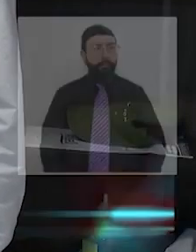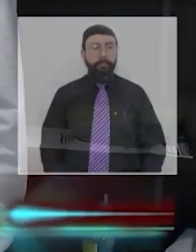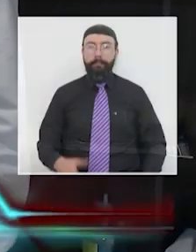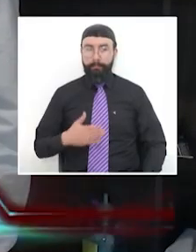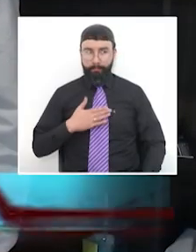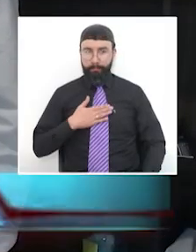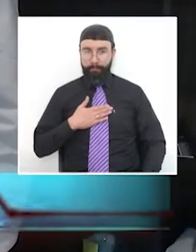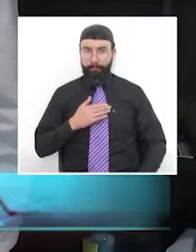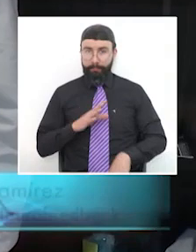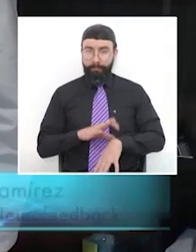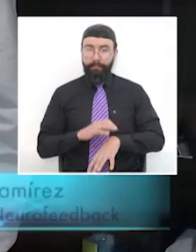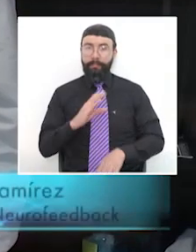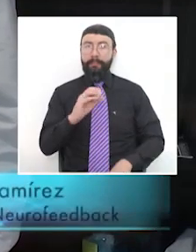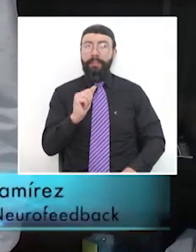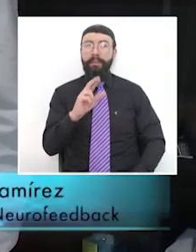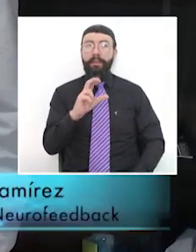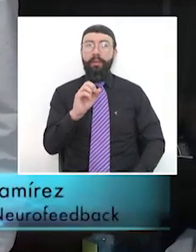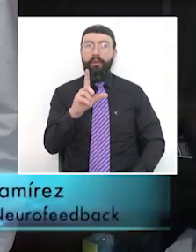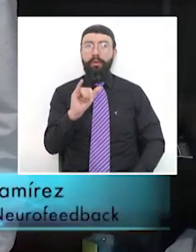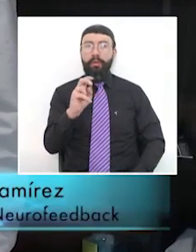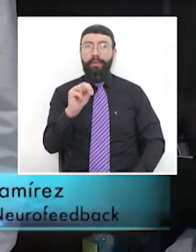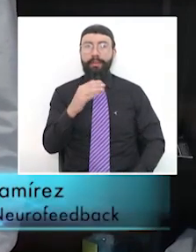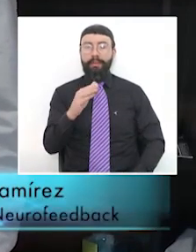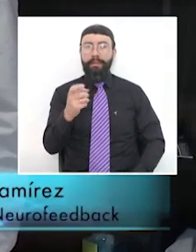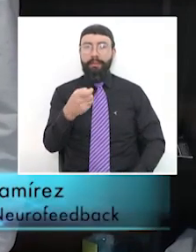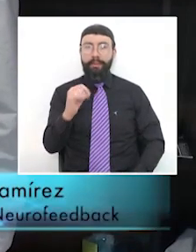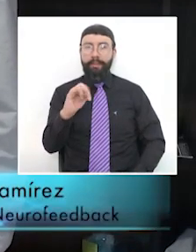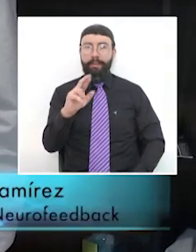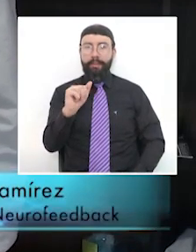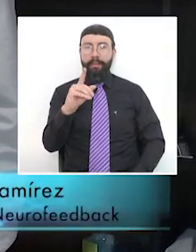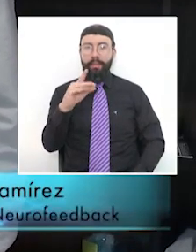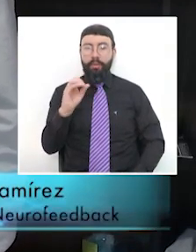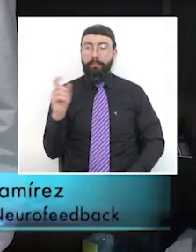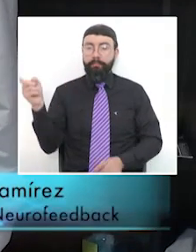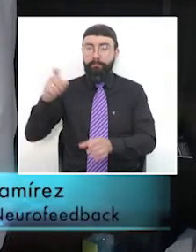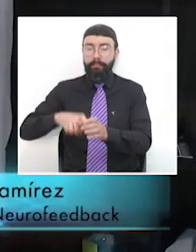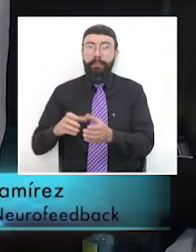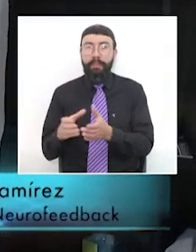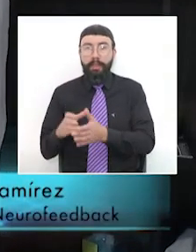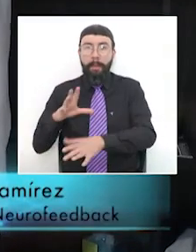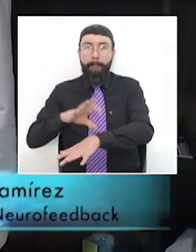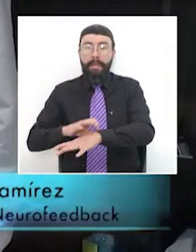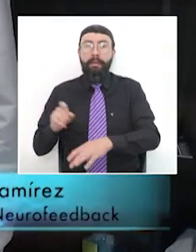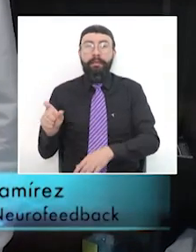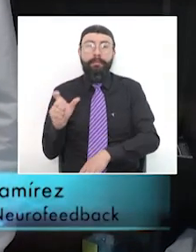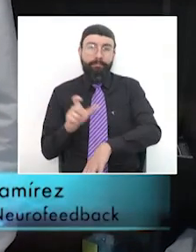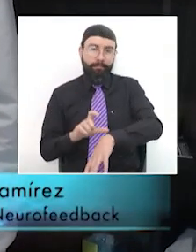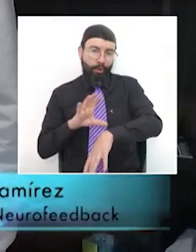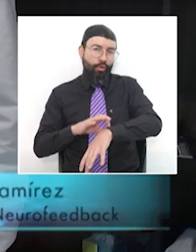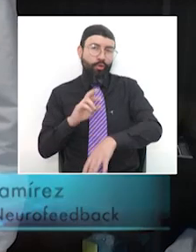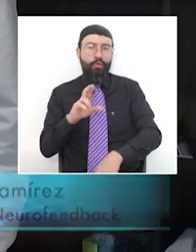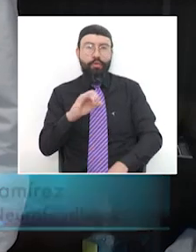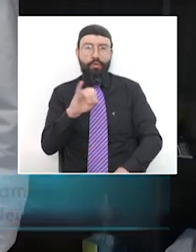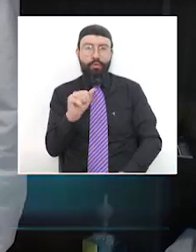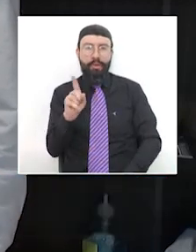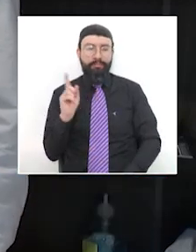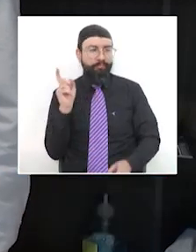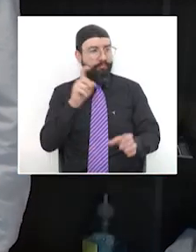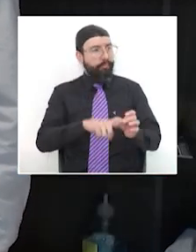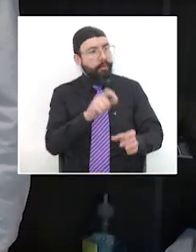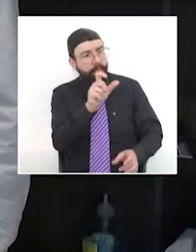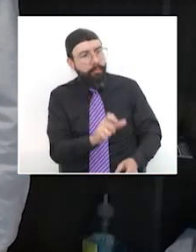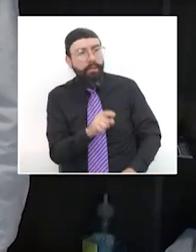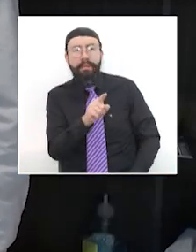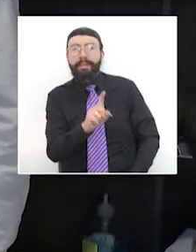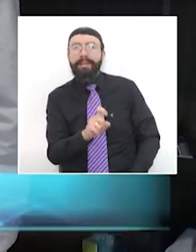Soy la doctora Carolina Giraldo, soy parte del equipo de médicos del doctor Rojas y aquí estamos con un paciente de